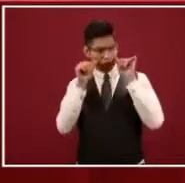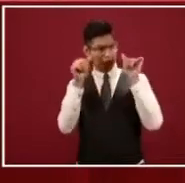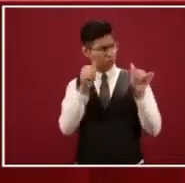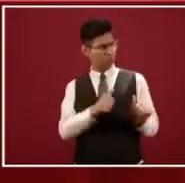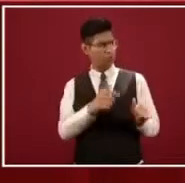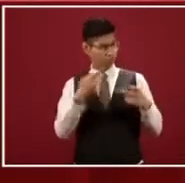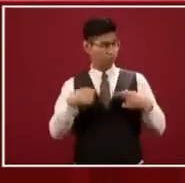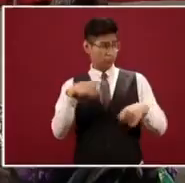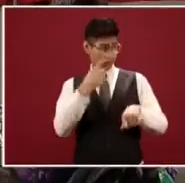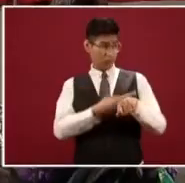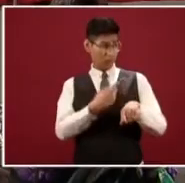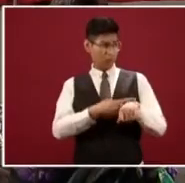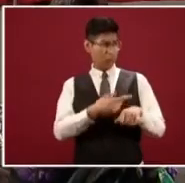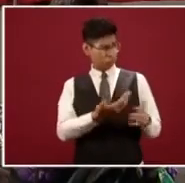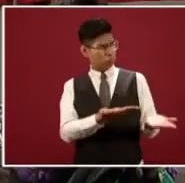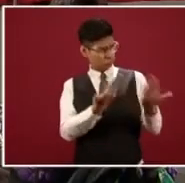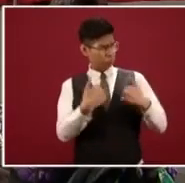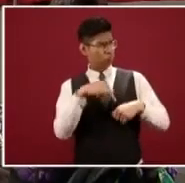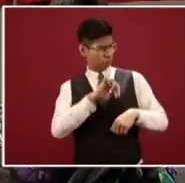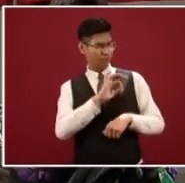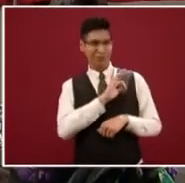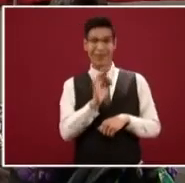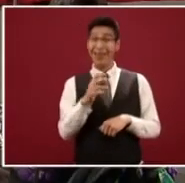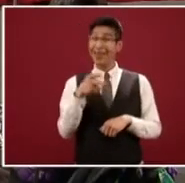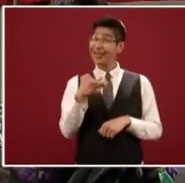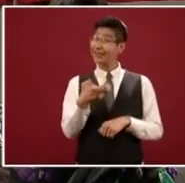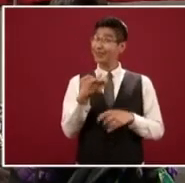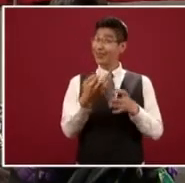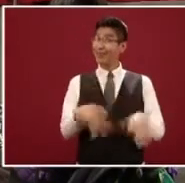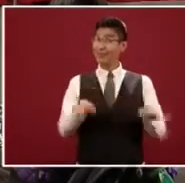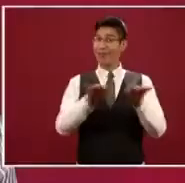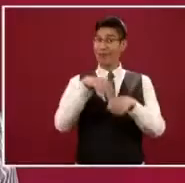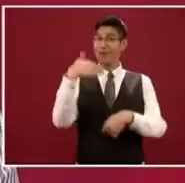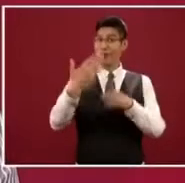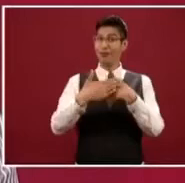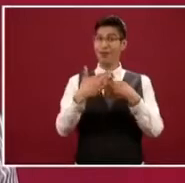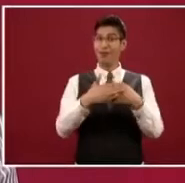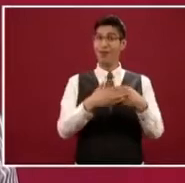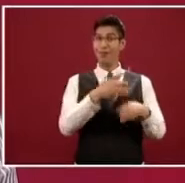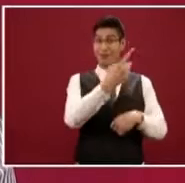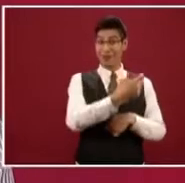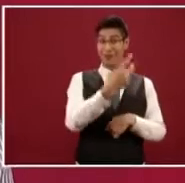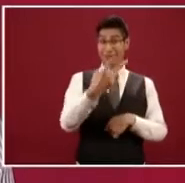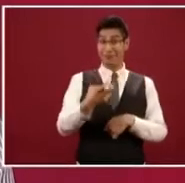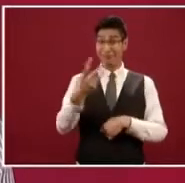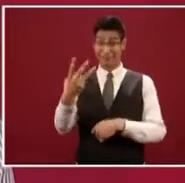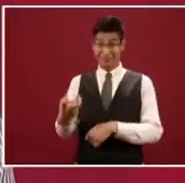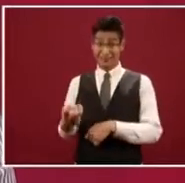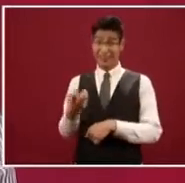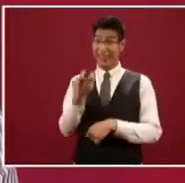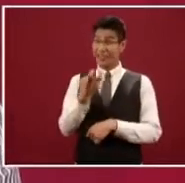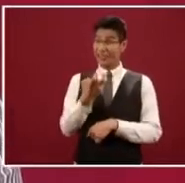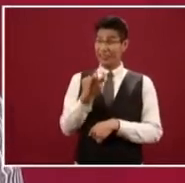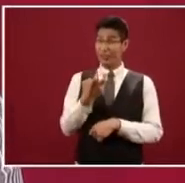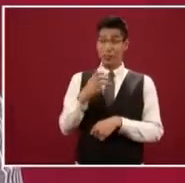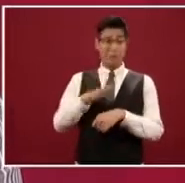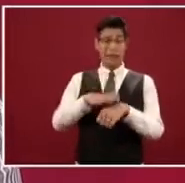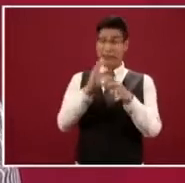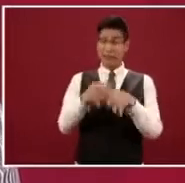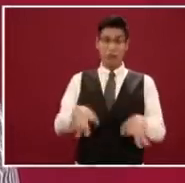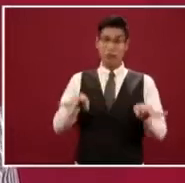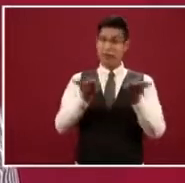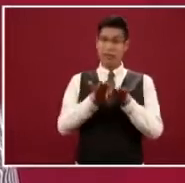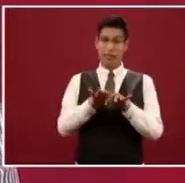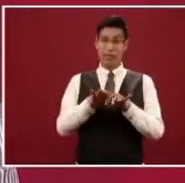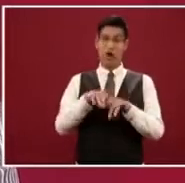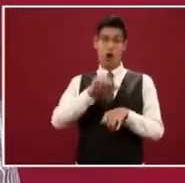ser fundamental en el momento que tengamos la fase 3 con una mayor intensidad de ocurrencia de casos.